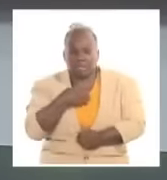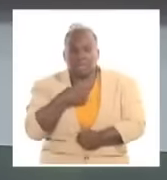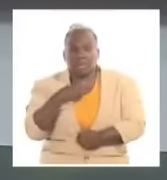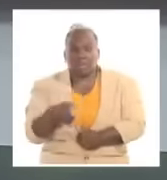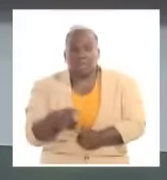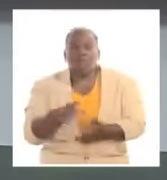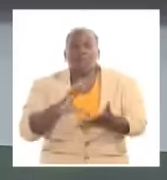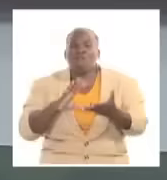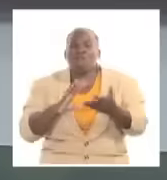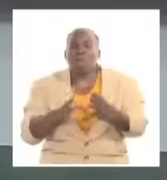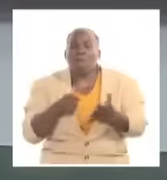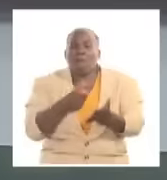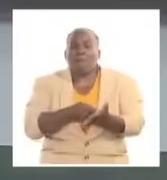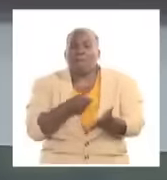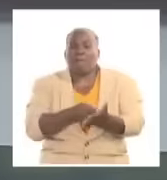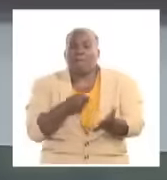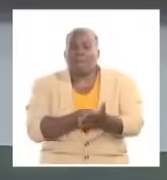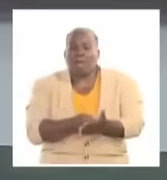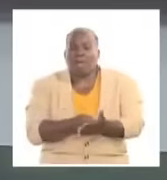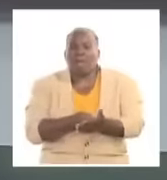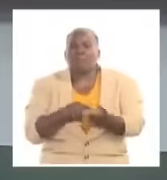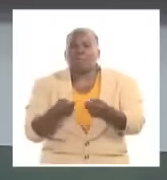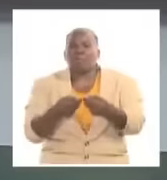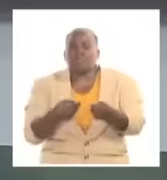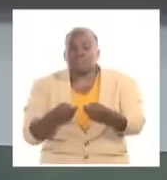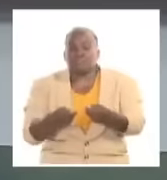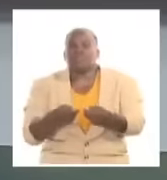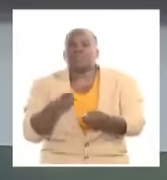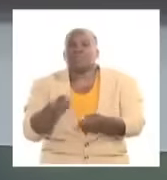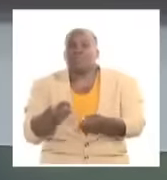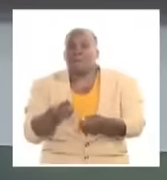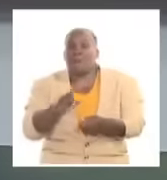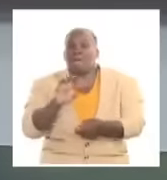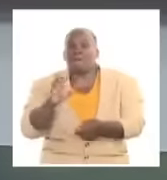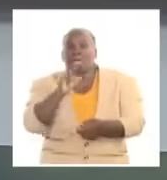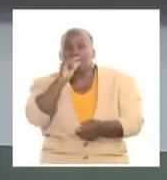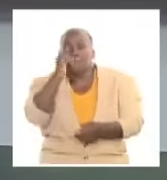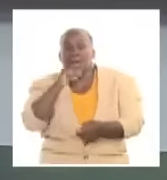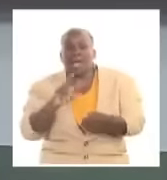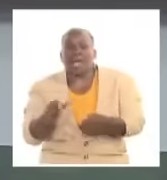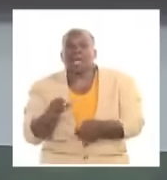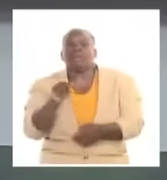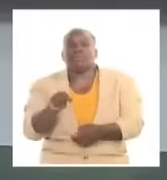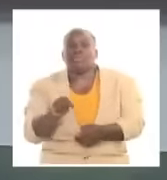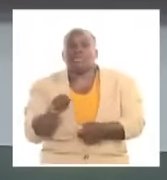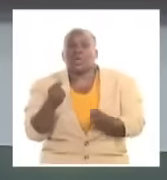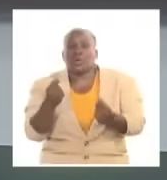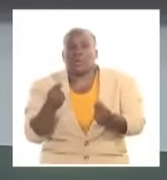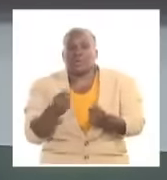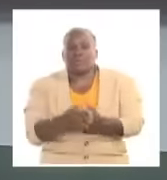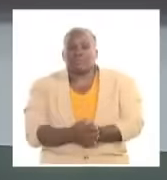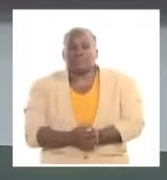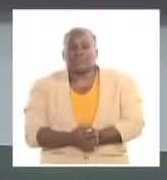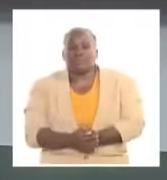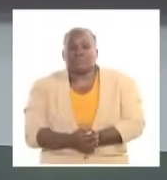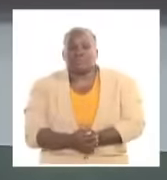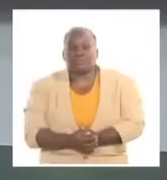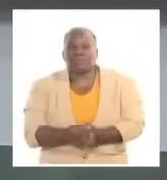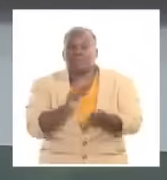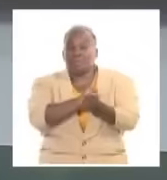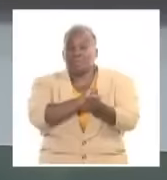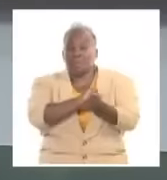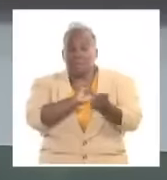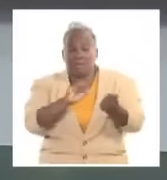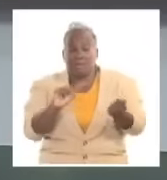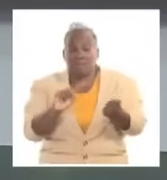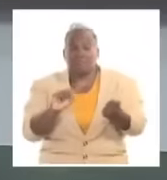de pago, contabilidad, mercados financieros, banca comercial y central y macroeconomía. Liberar por